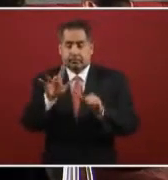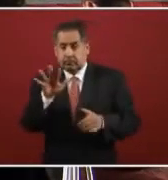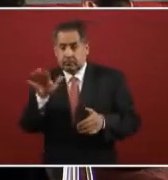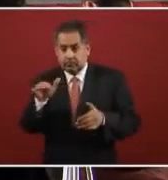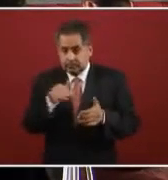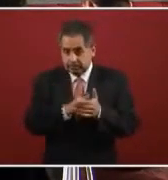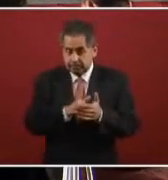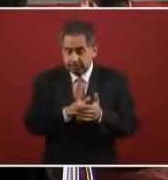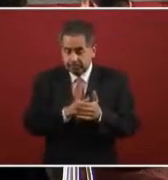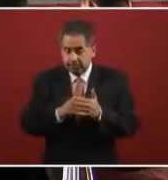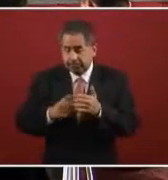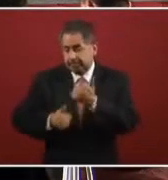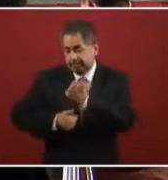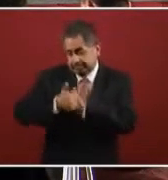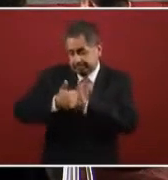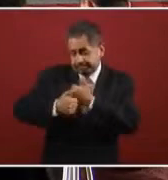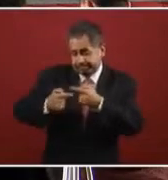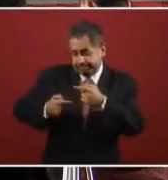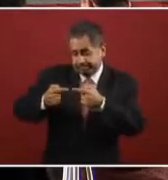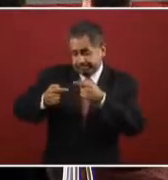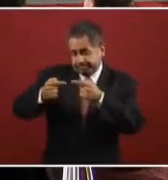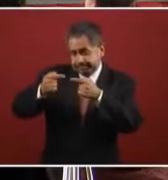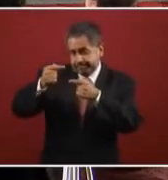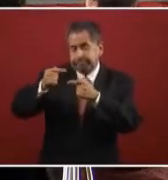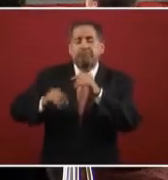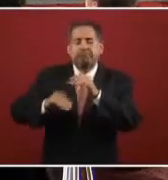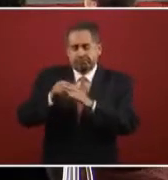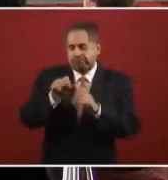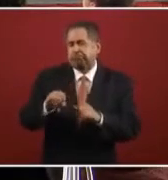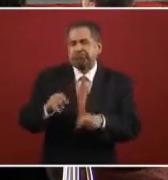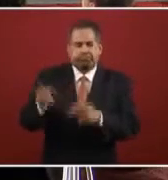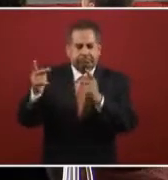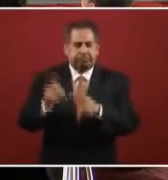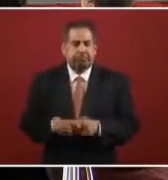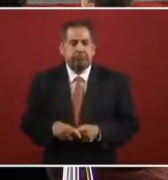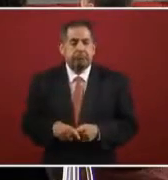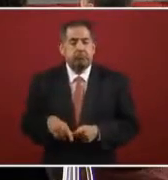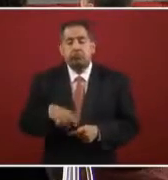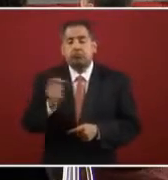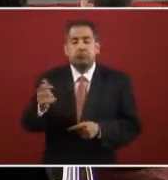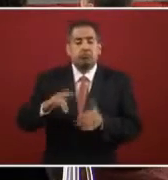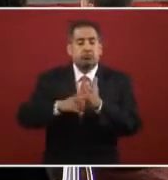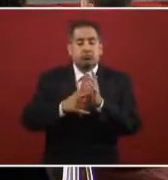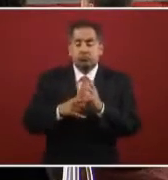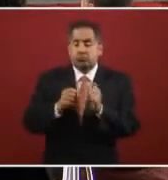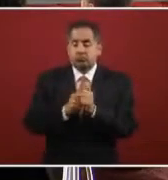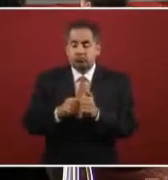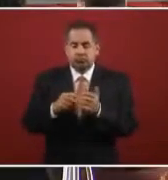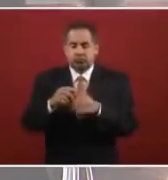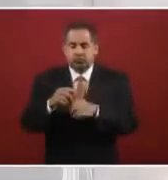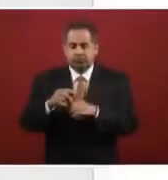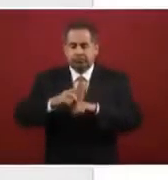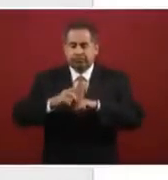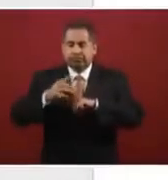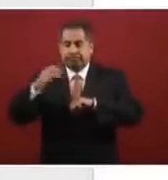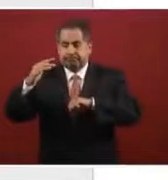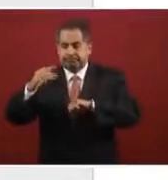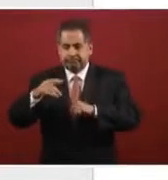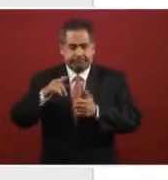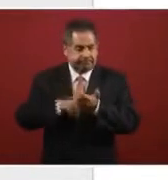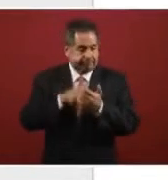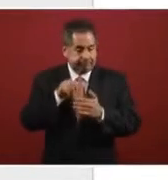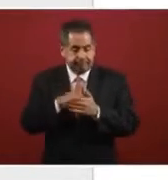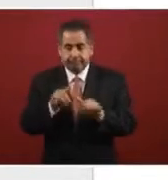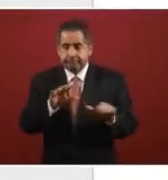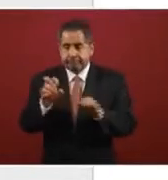655, se vendió ese precio inicial. So it didn't sell at the initial para price. caballero en platino con diamante, igual un precio inicial